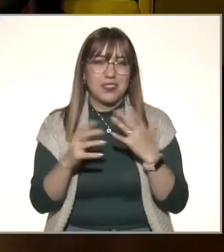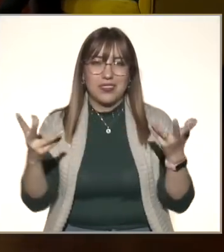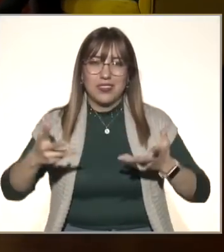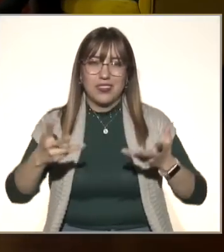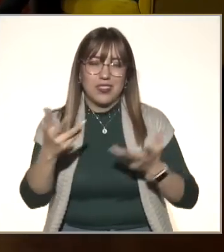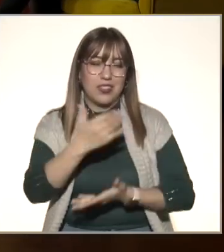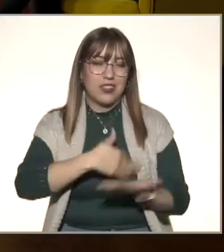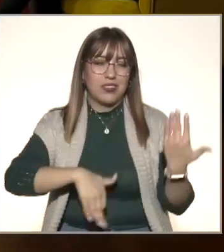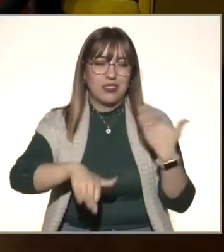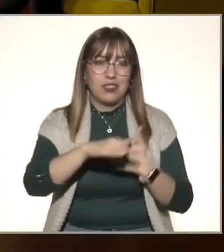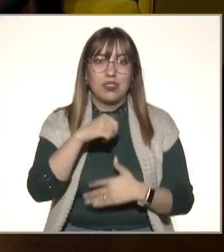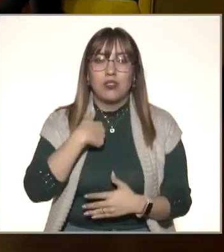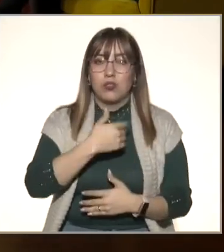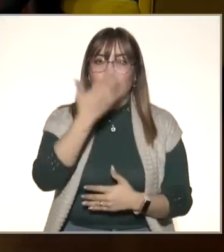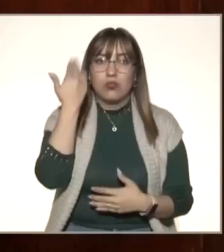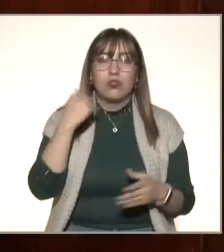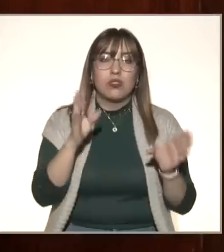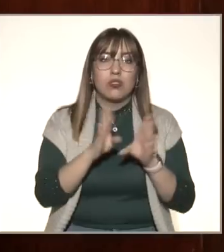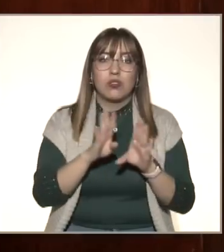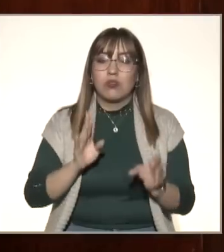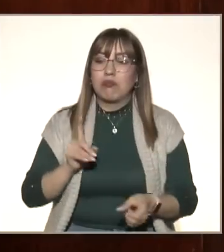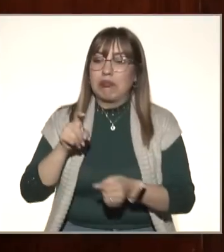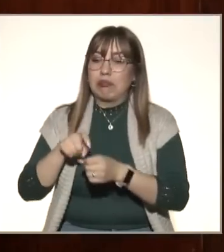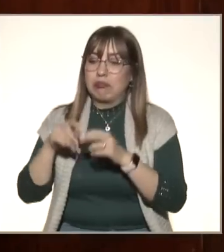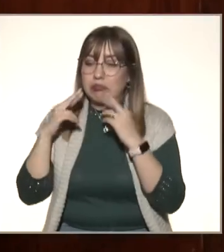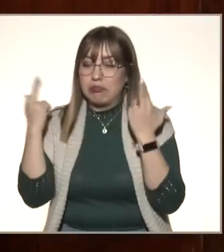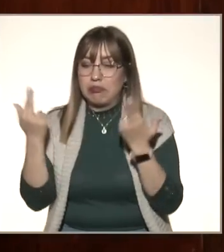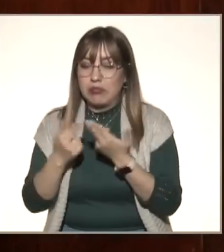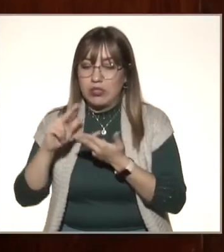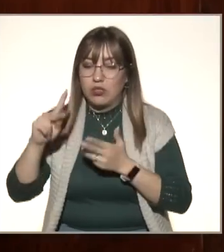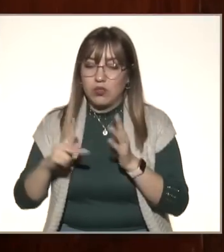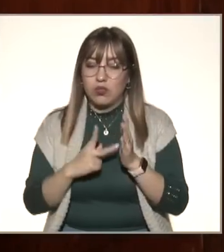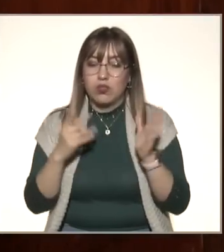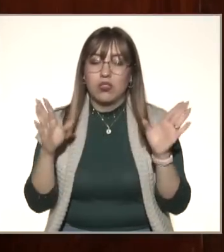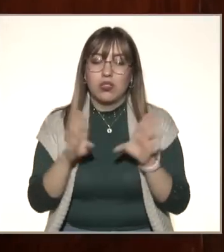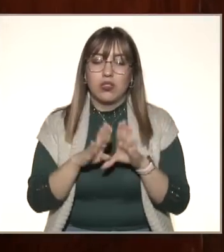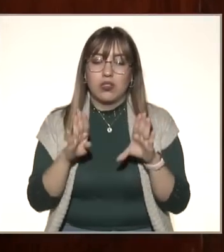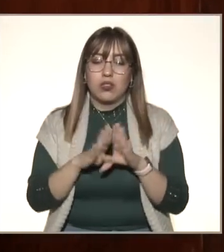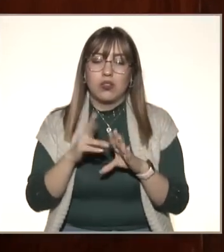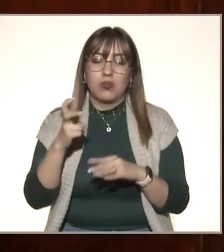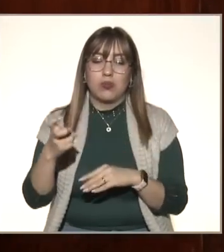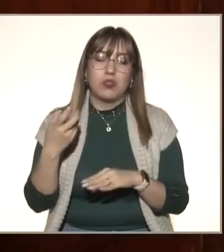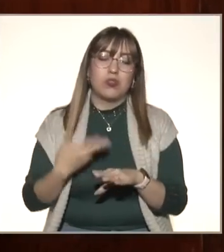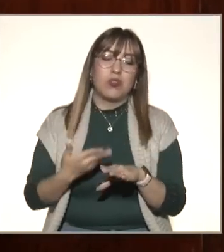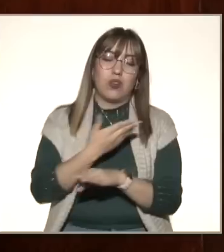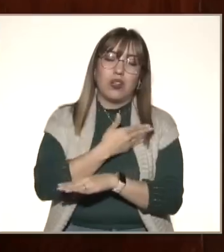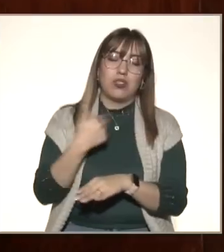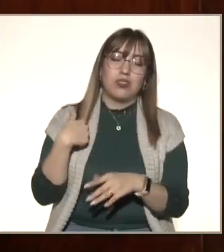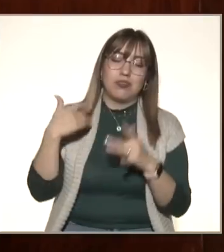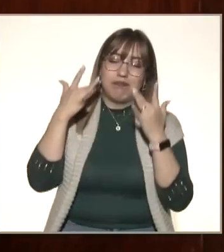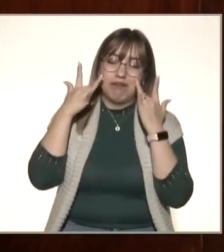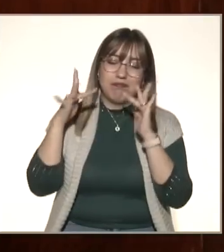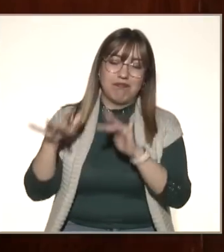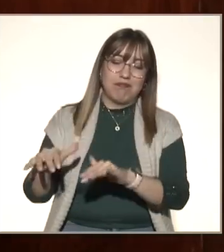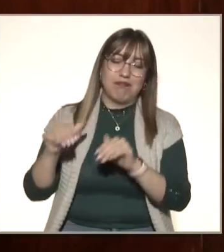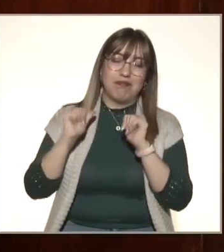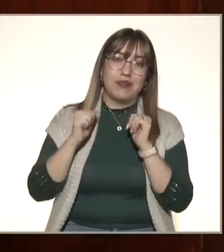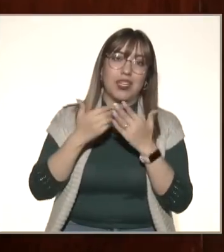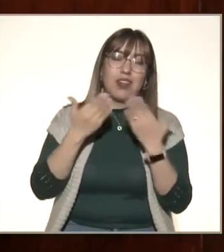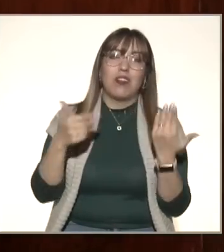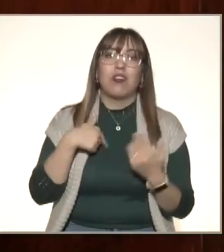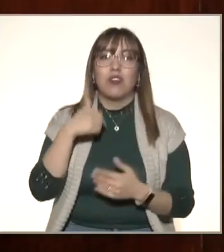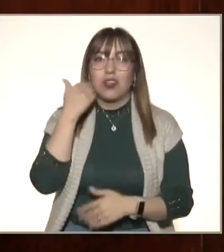a estas reuniones. ¿Cómo puedo volver a formar parte de este clan al que rechacé hace muchos años y al que ahora